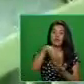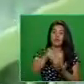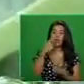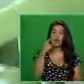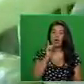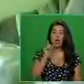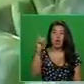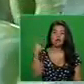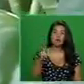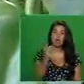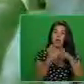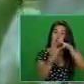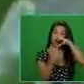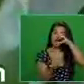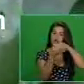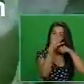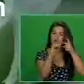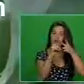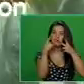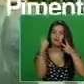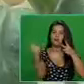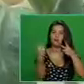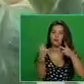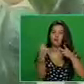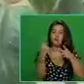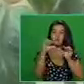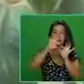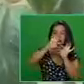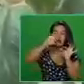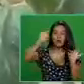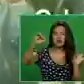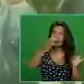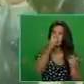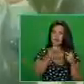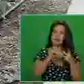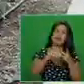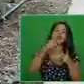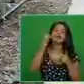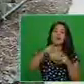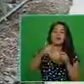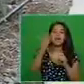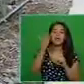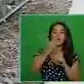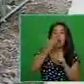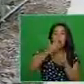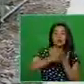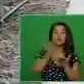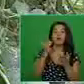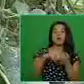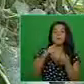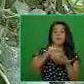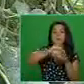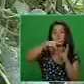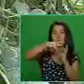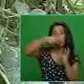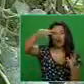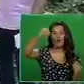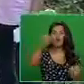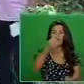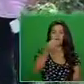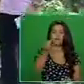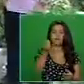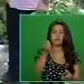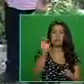en donde se cultivan rubros como pimentón, vainita, tomate, cebollín, ajoporro, pepino, lechosa, entre otros. Para